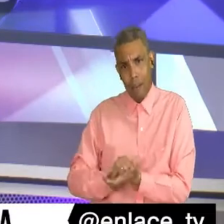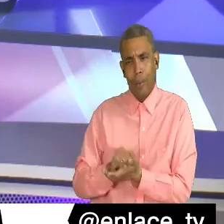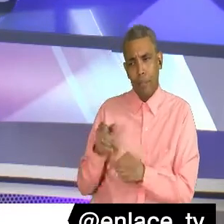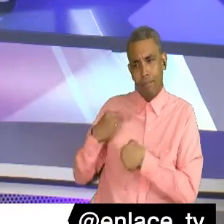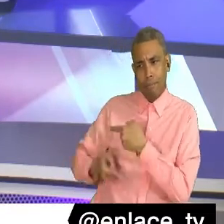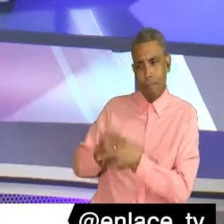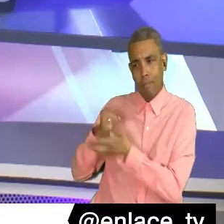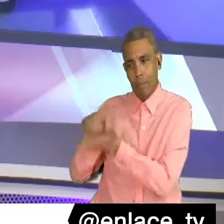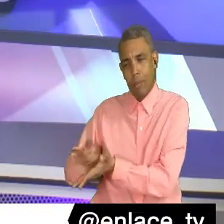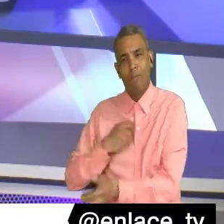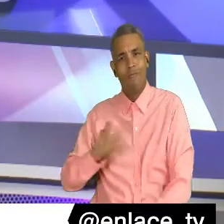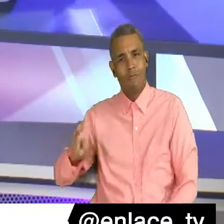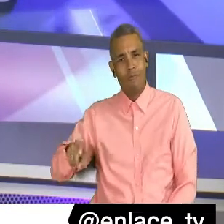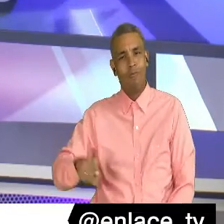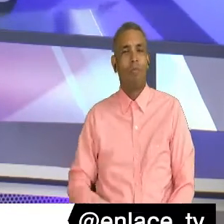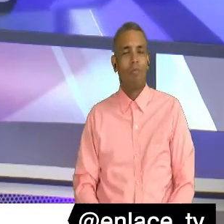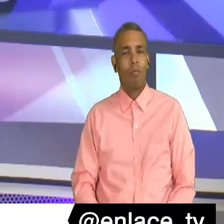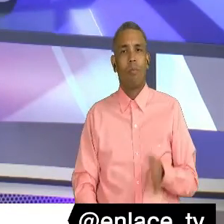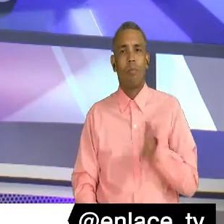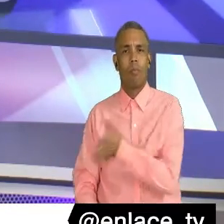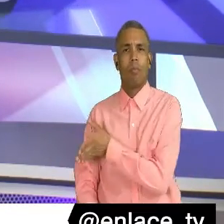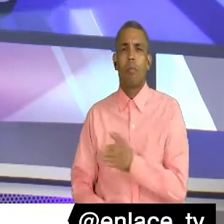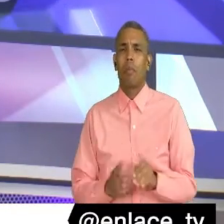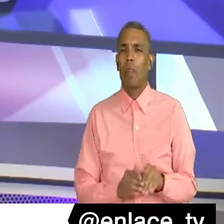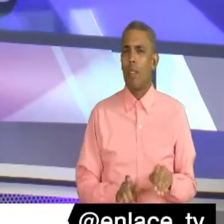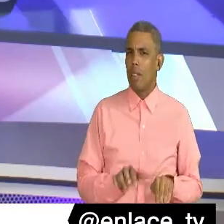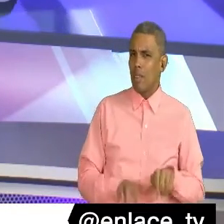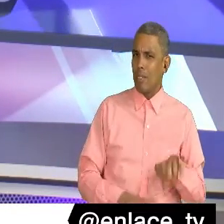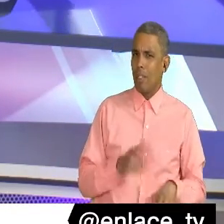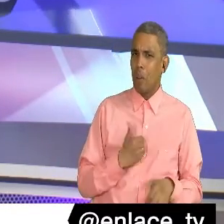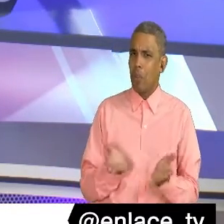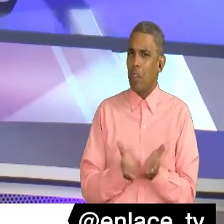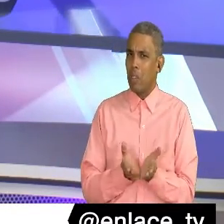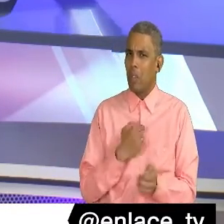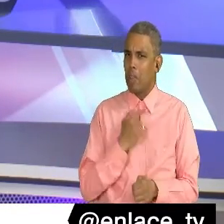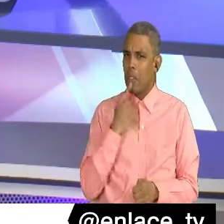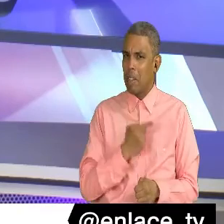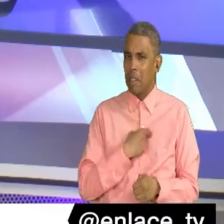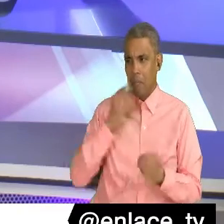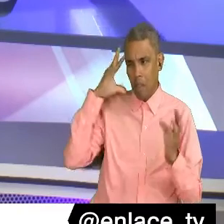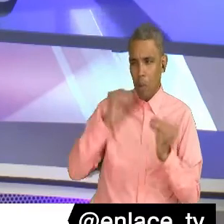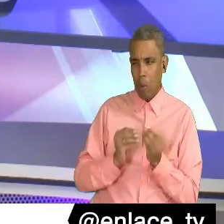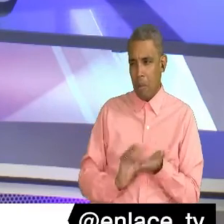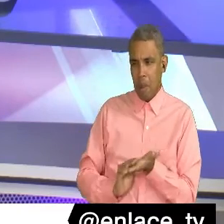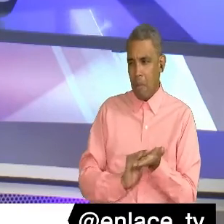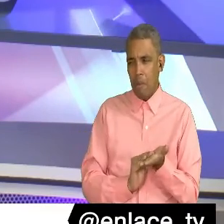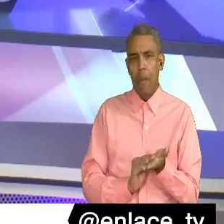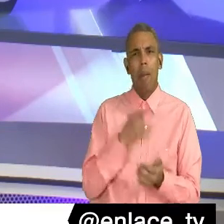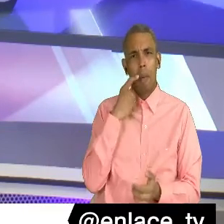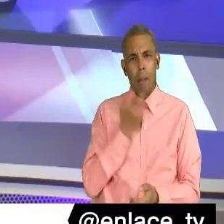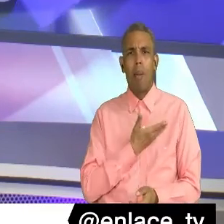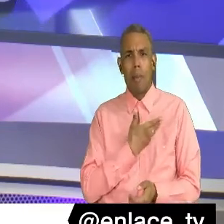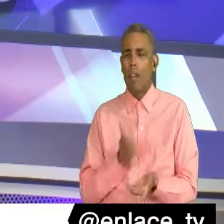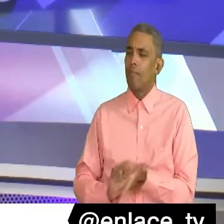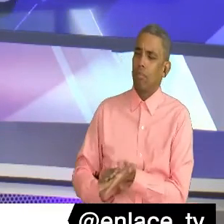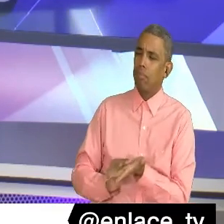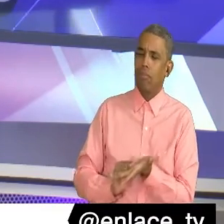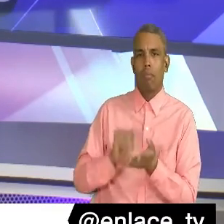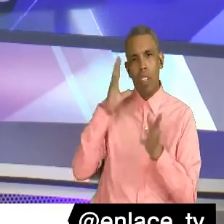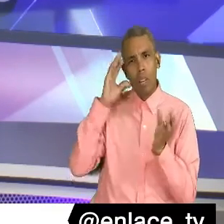secretario de Educación para determinar la fecha de apertura del restaurante escolar de la institución. Directivos, padres de familia y gobierno logran